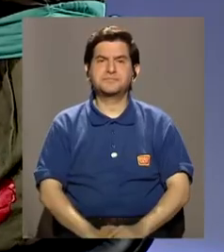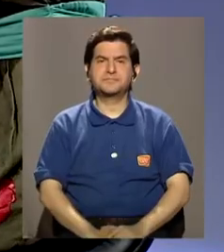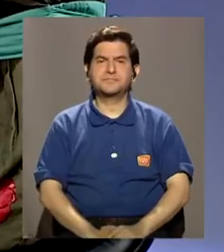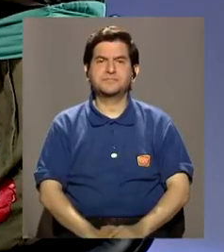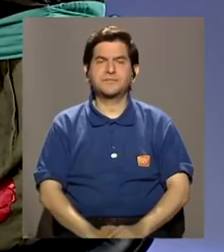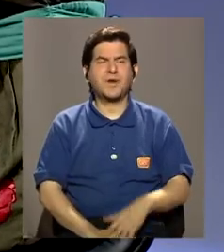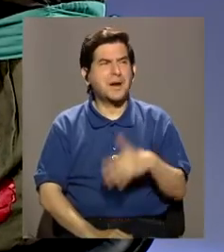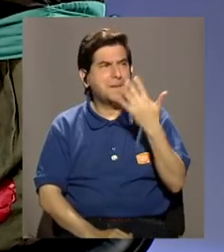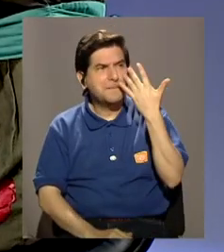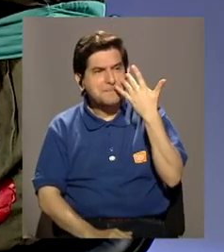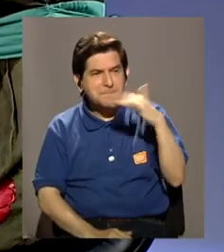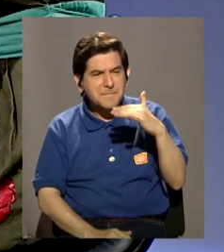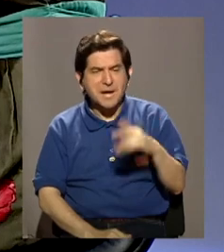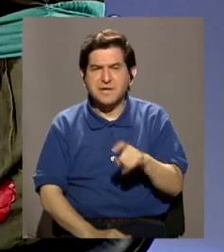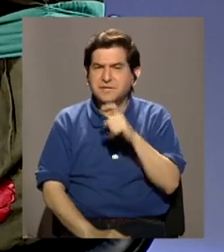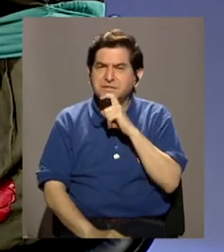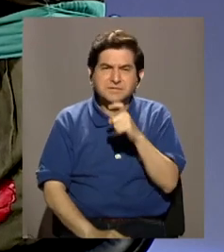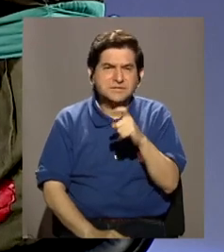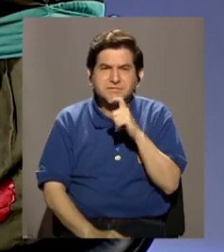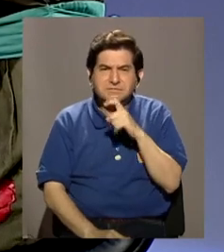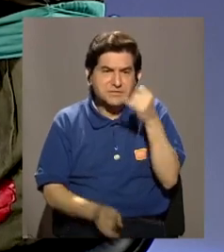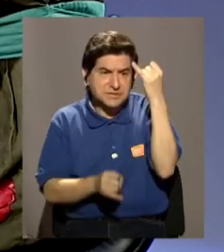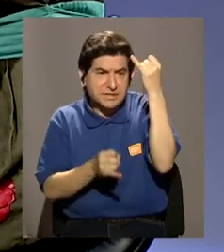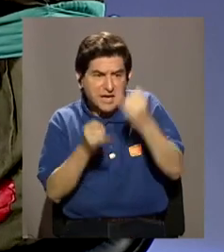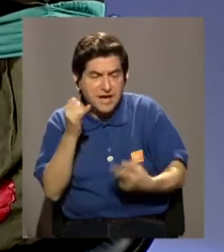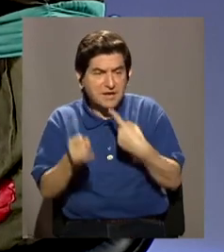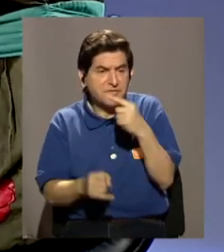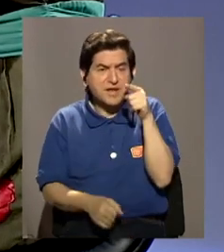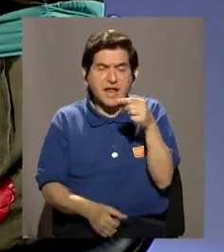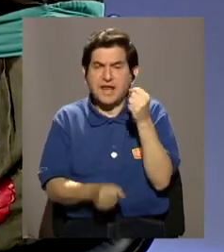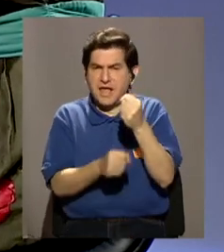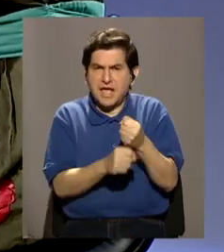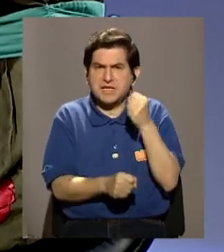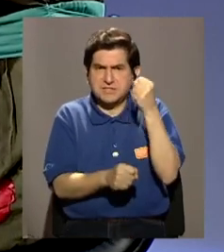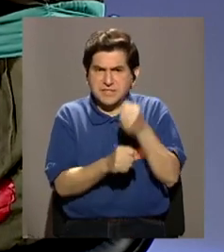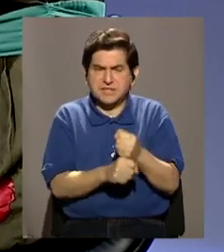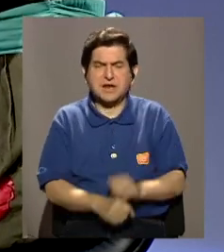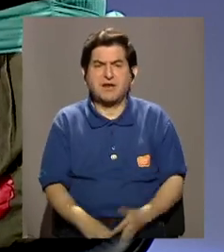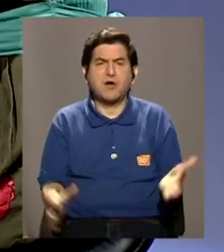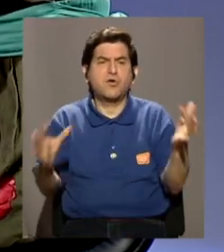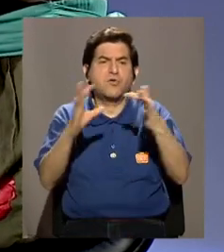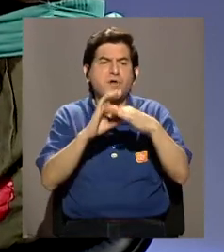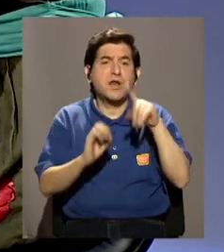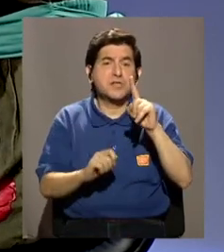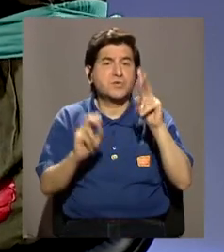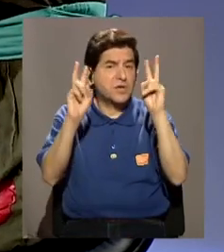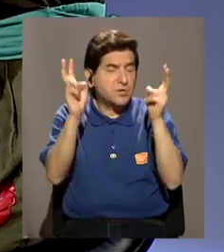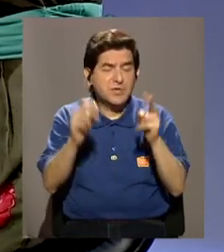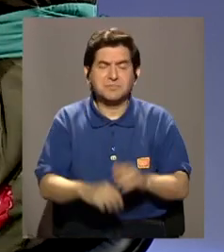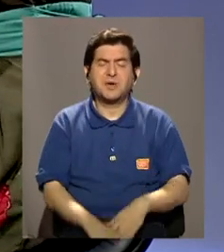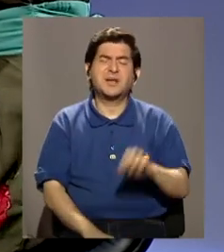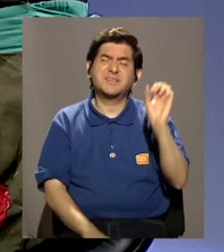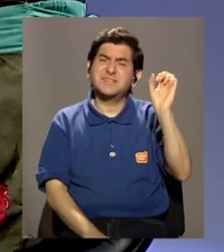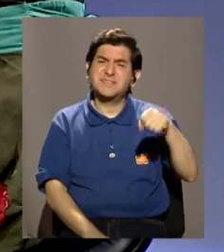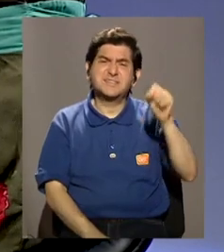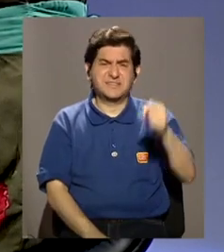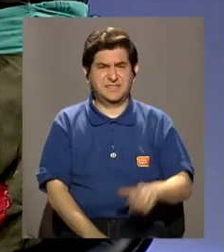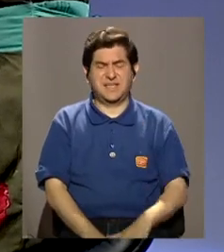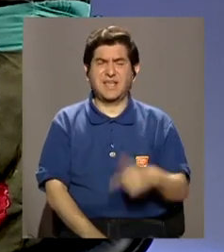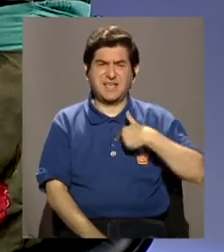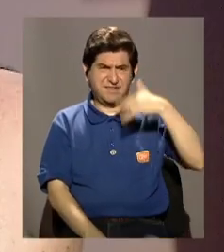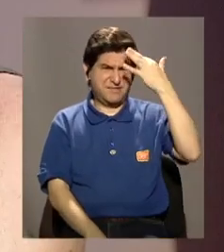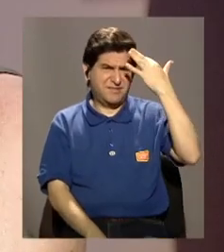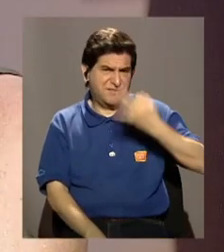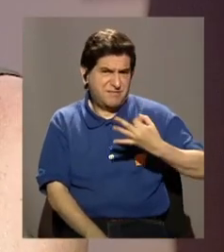parece un poco difícil como al final decir esta obra es sobre si yo yo pienso